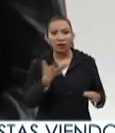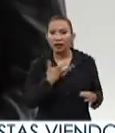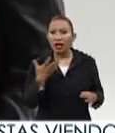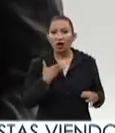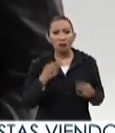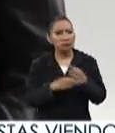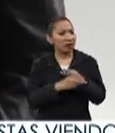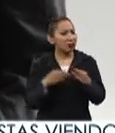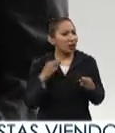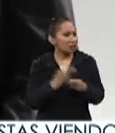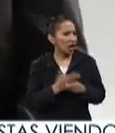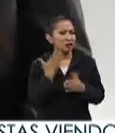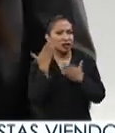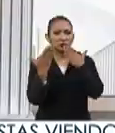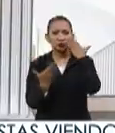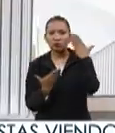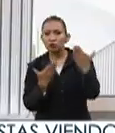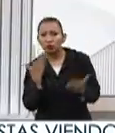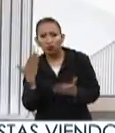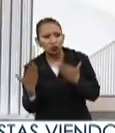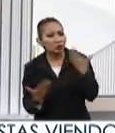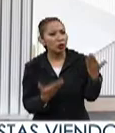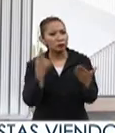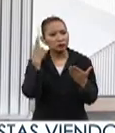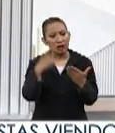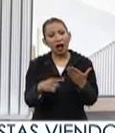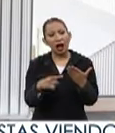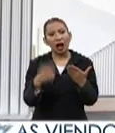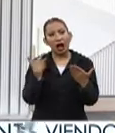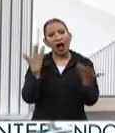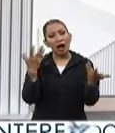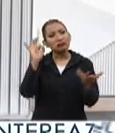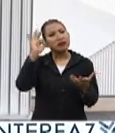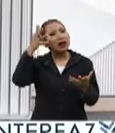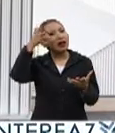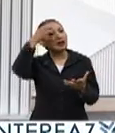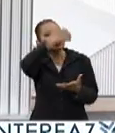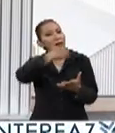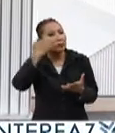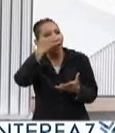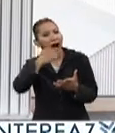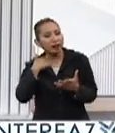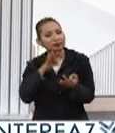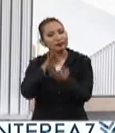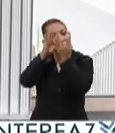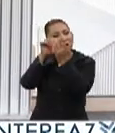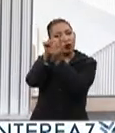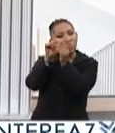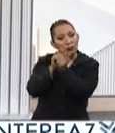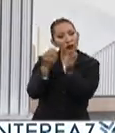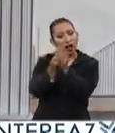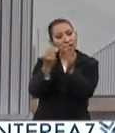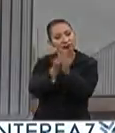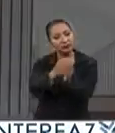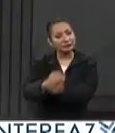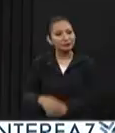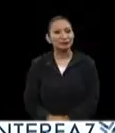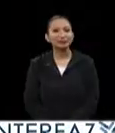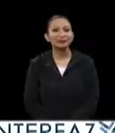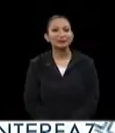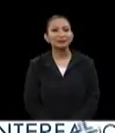con las herramientas y los estudios para poder llegar a hacer un examen y poder estar frente a un grupo dando clases.